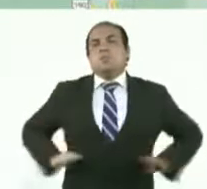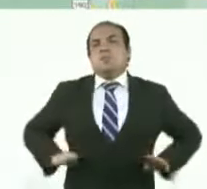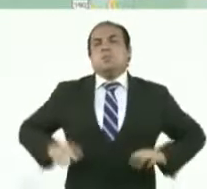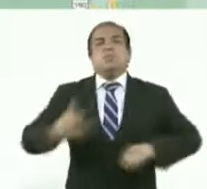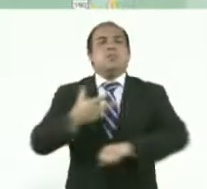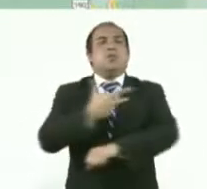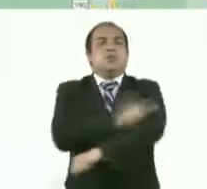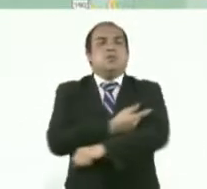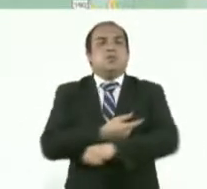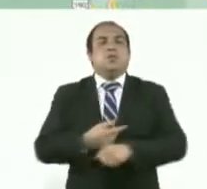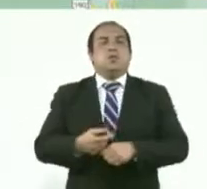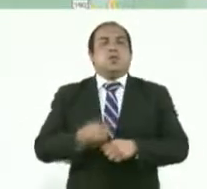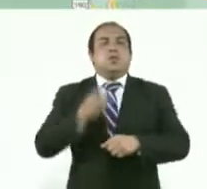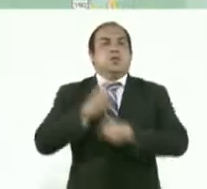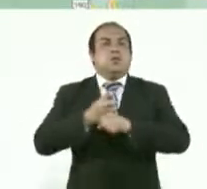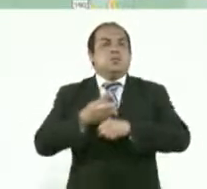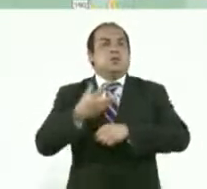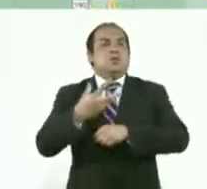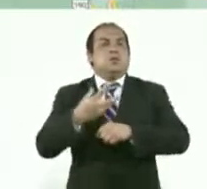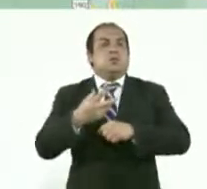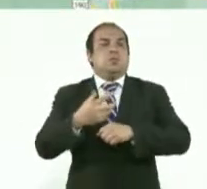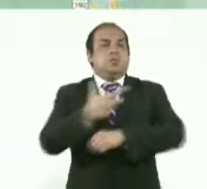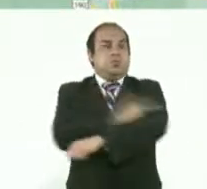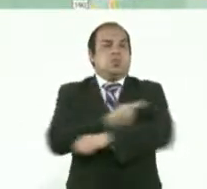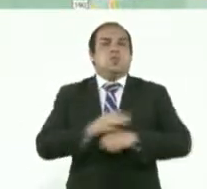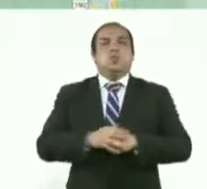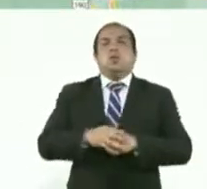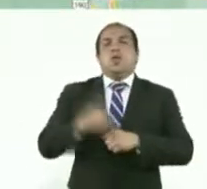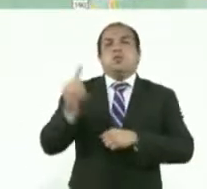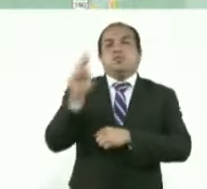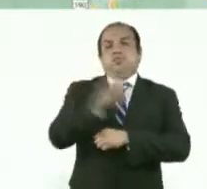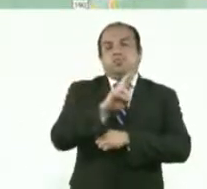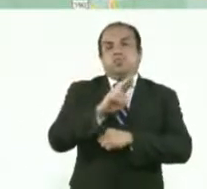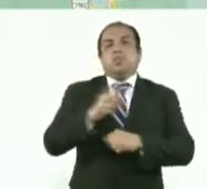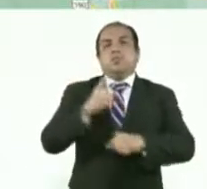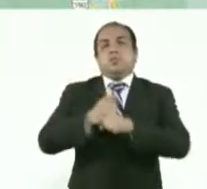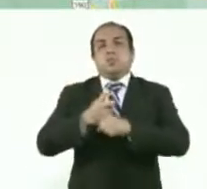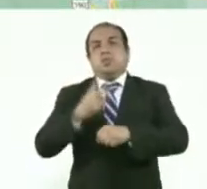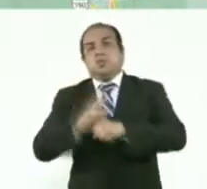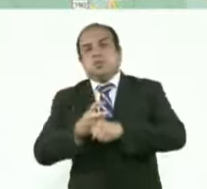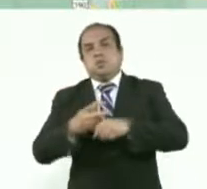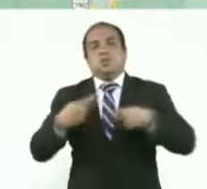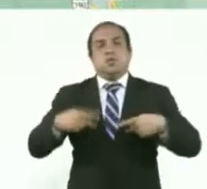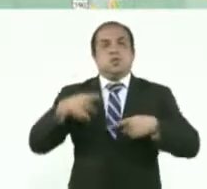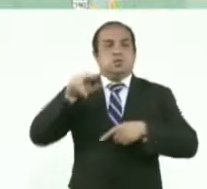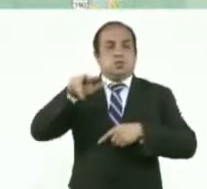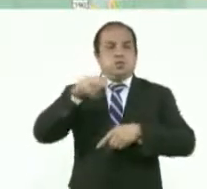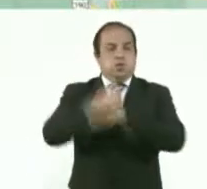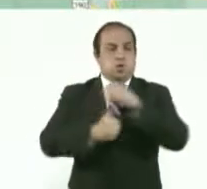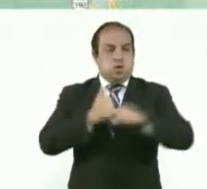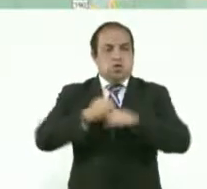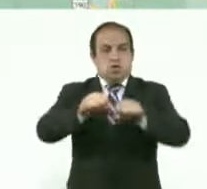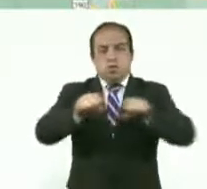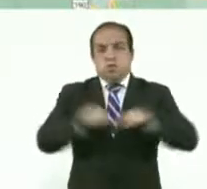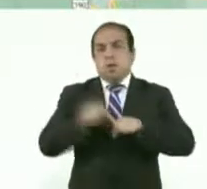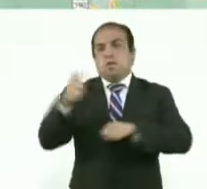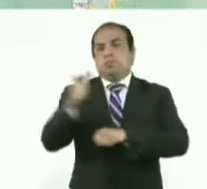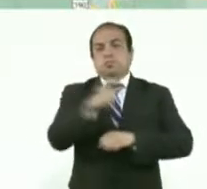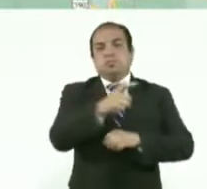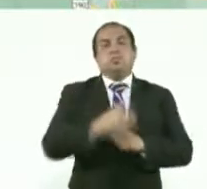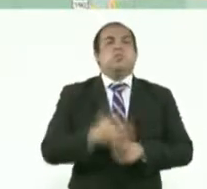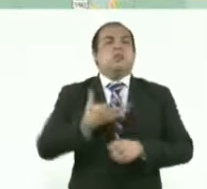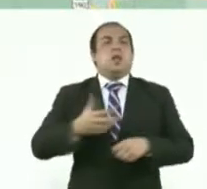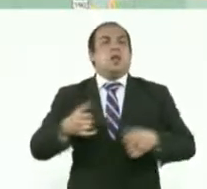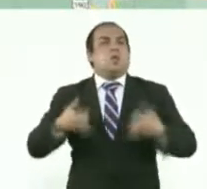refuerzos de Sputnik, primeras dosis a mayores de 18 años y segundas dosis en la sala de armas. Y en el Censis de la Marina, cualquier menor de edad, tanto